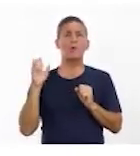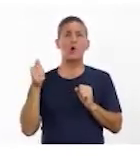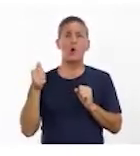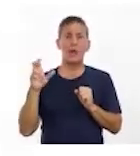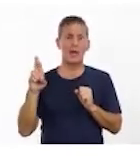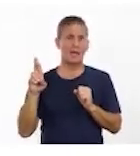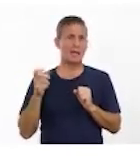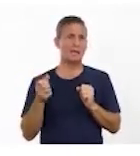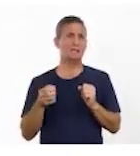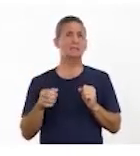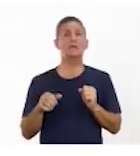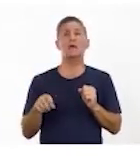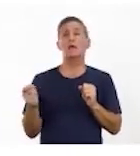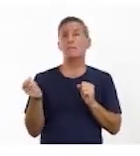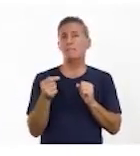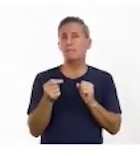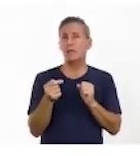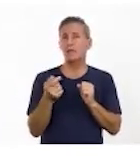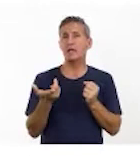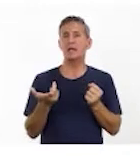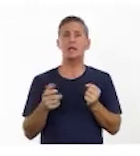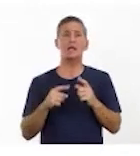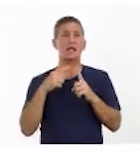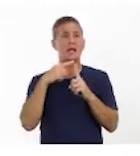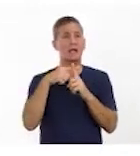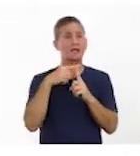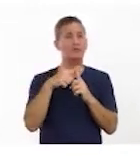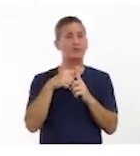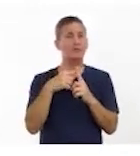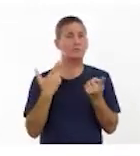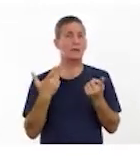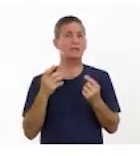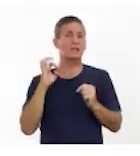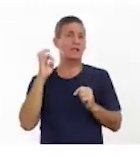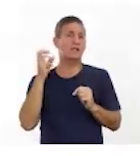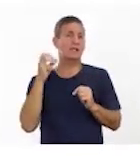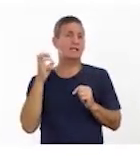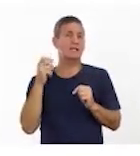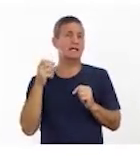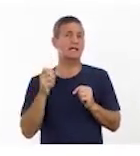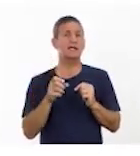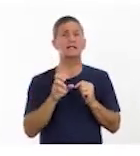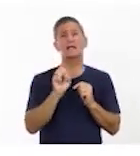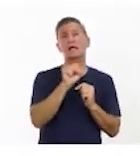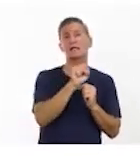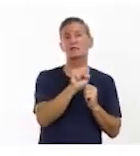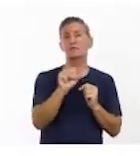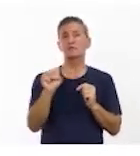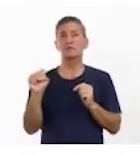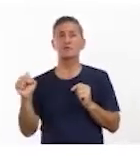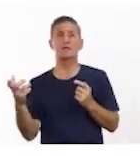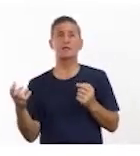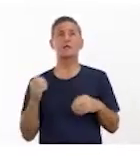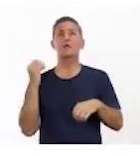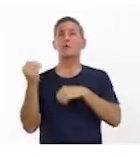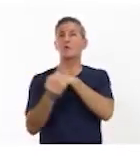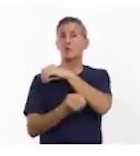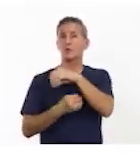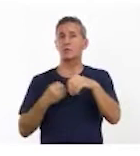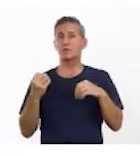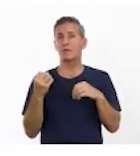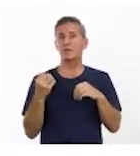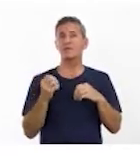sustancia producto menos la sumatoria de la cantidad de sustancia por la variación